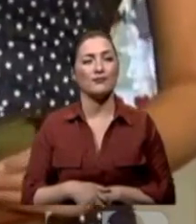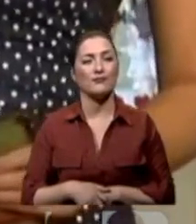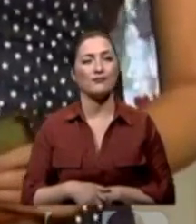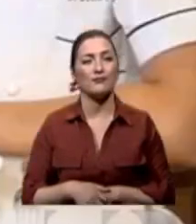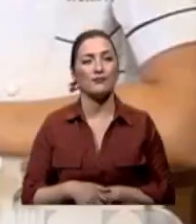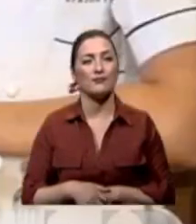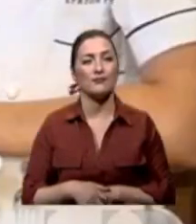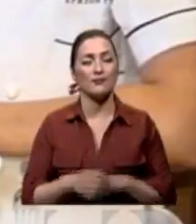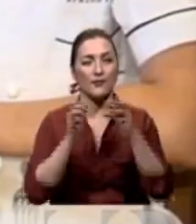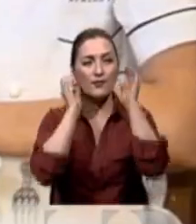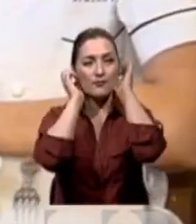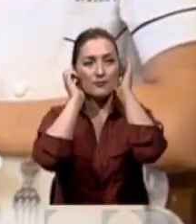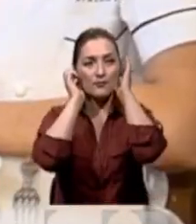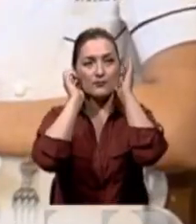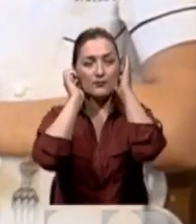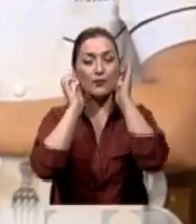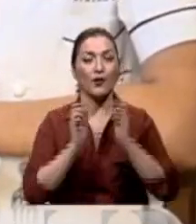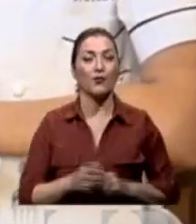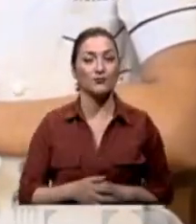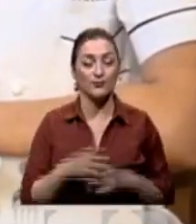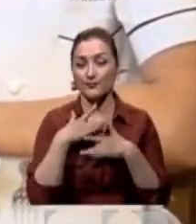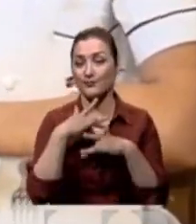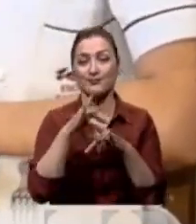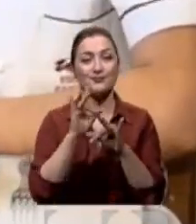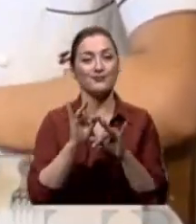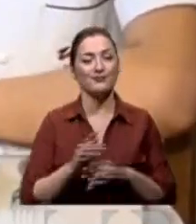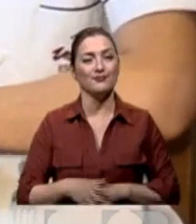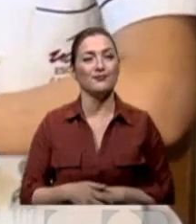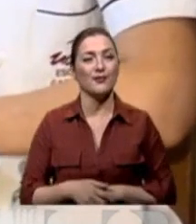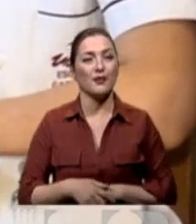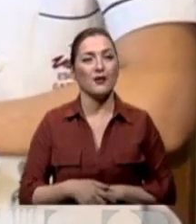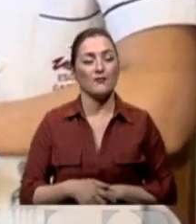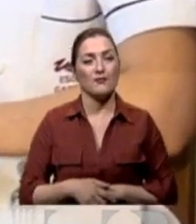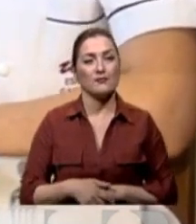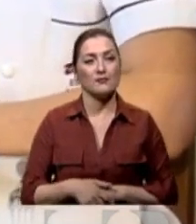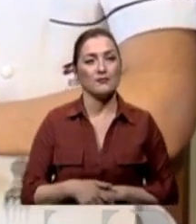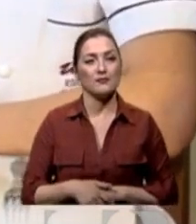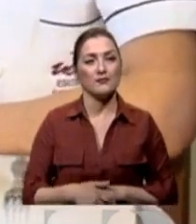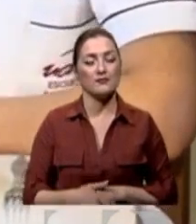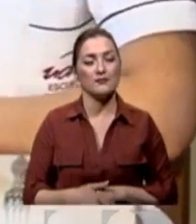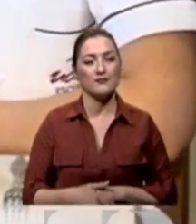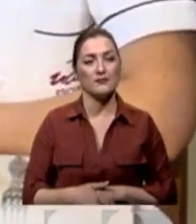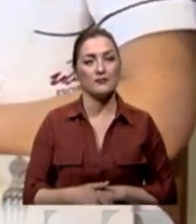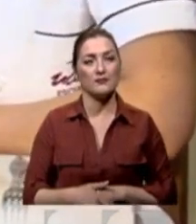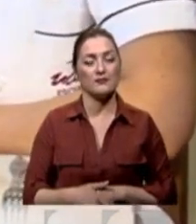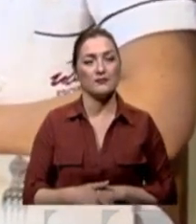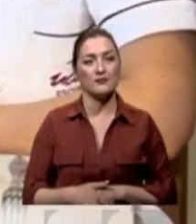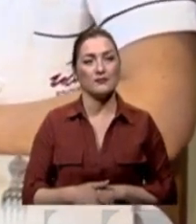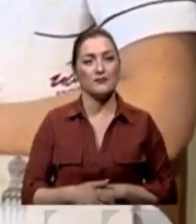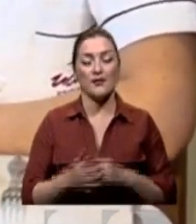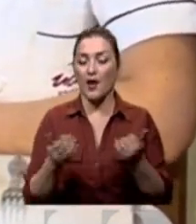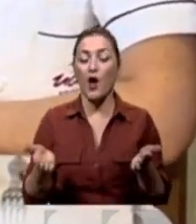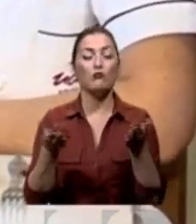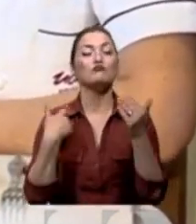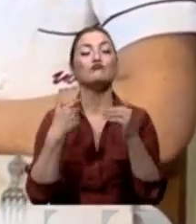no. Atavío se pasó. Me encanta cómo están aquí estos ánimos de Atavío y Manduca, pero vamos ahora sí